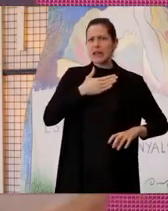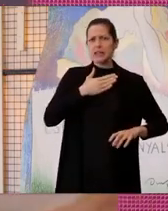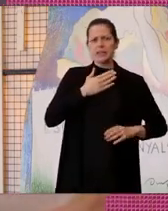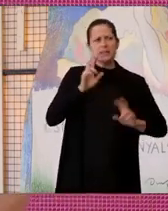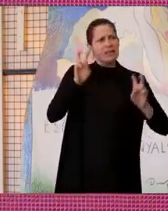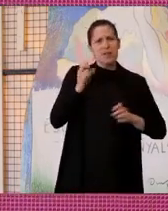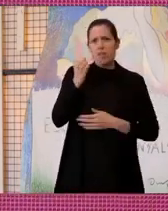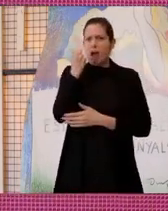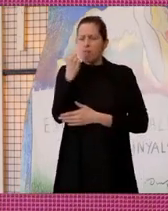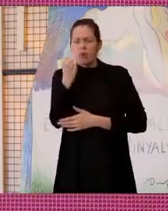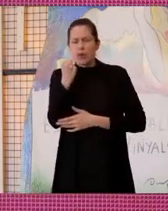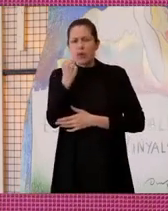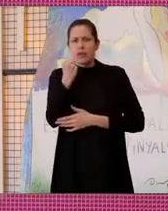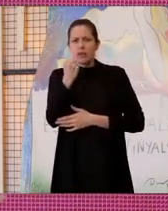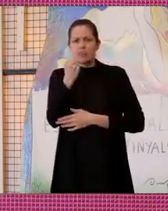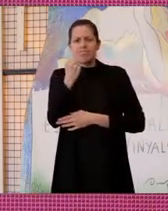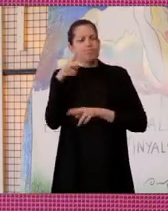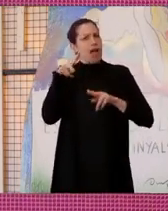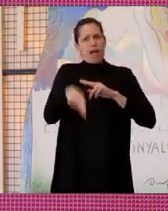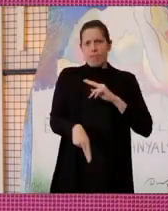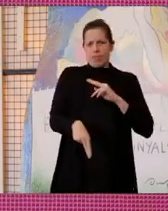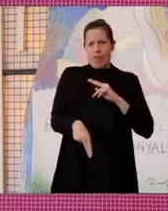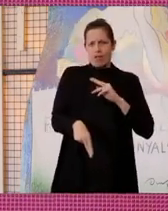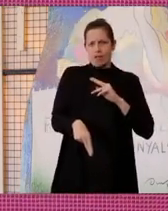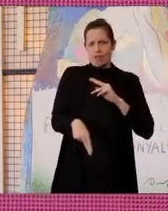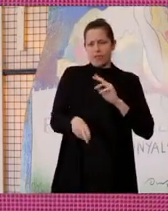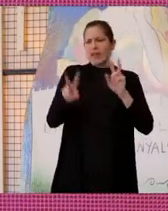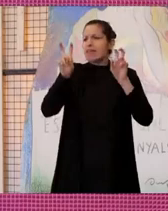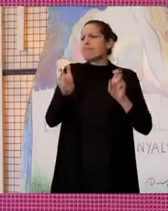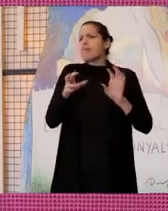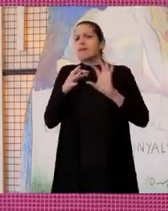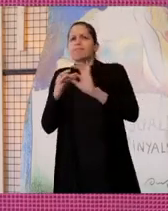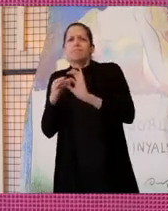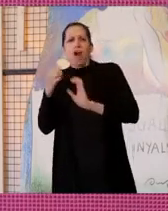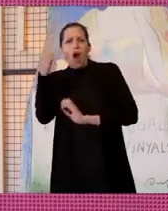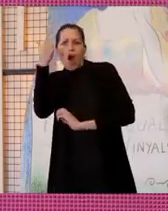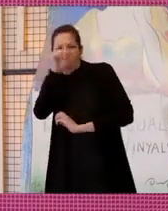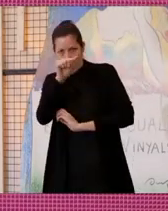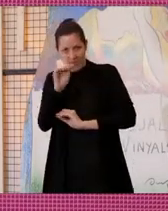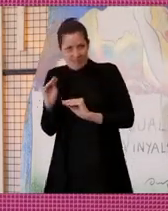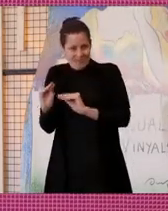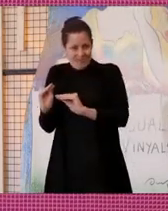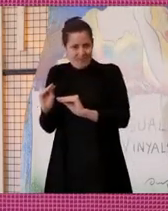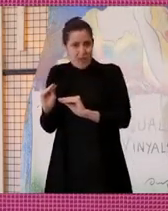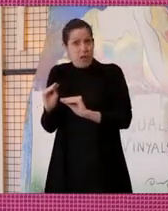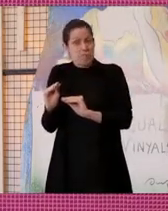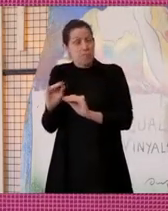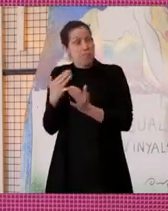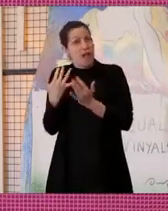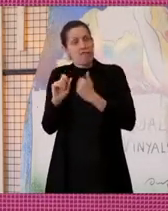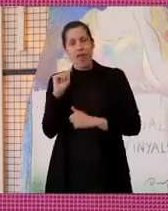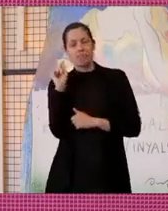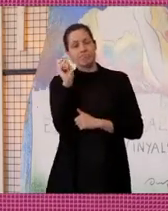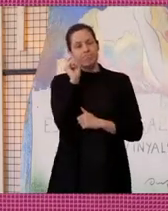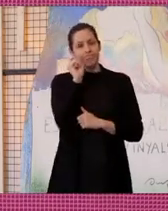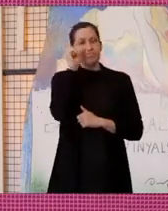masculinas que se peleaban los hombres pero nos hemos ido dando cuenta que el poder es importantísimo